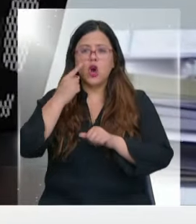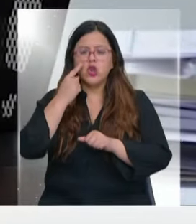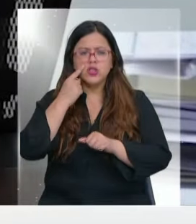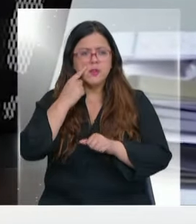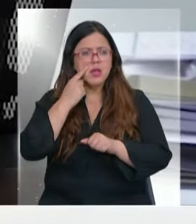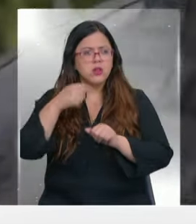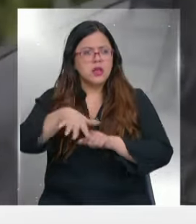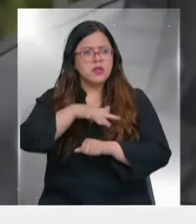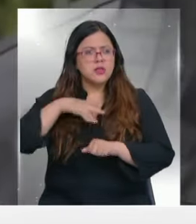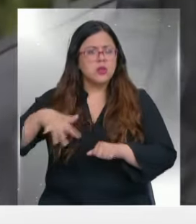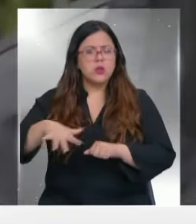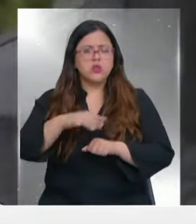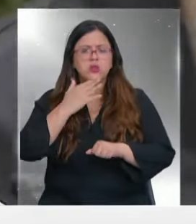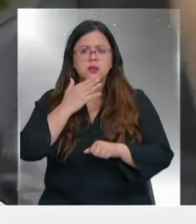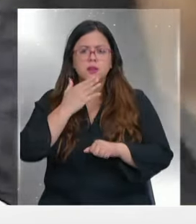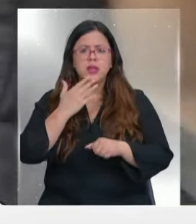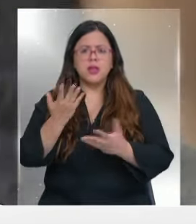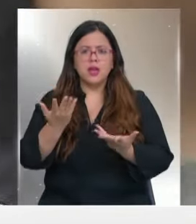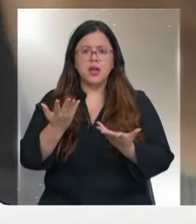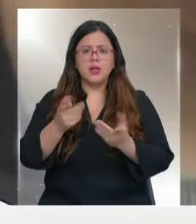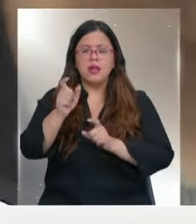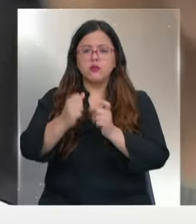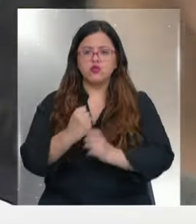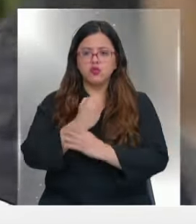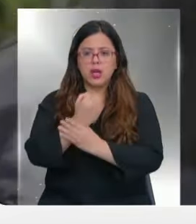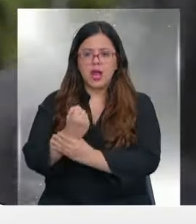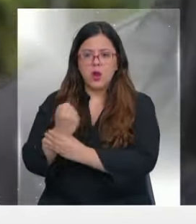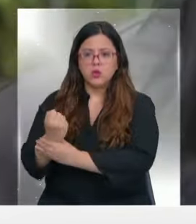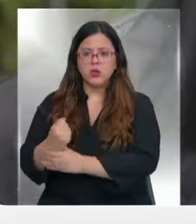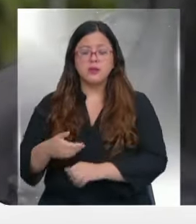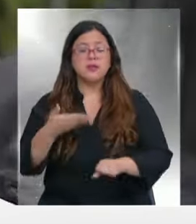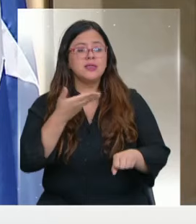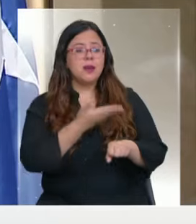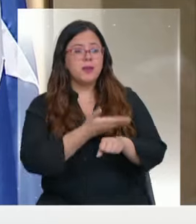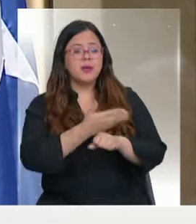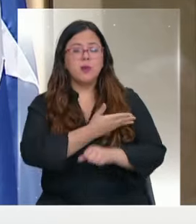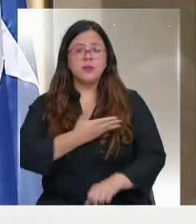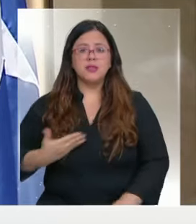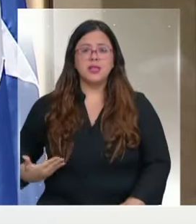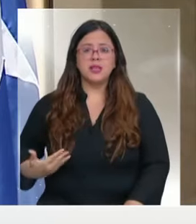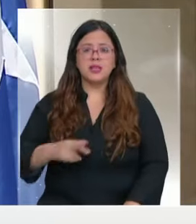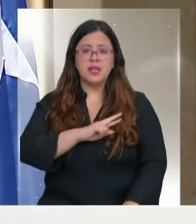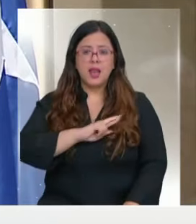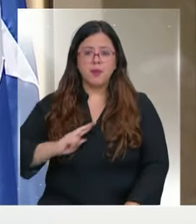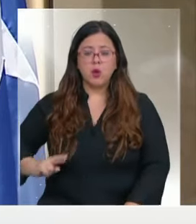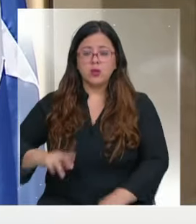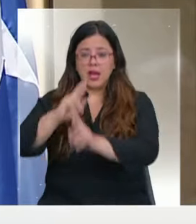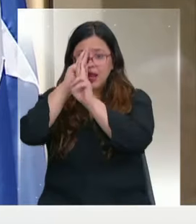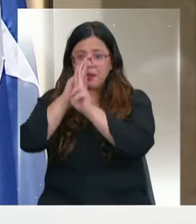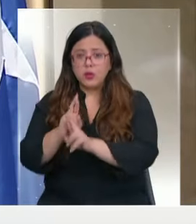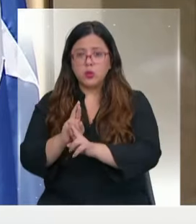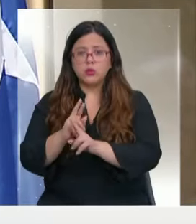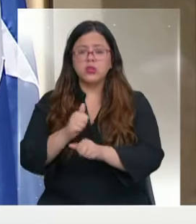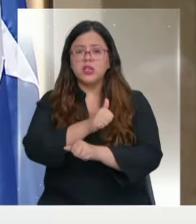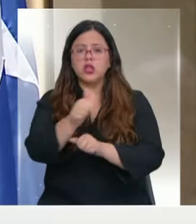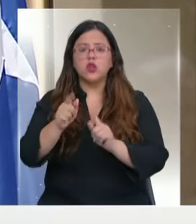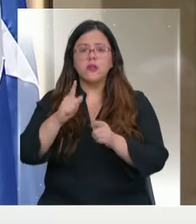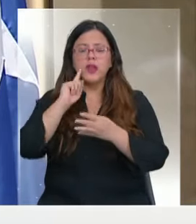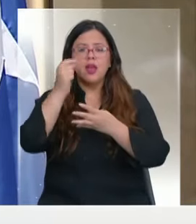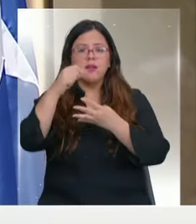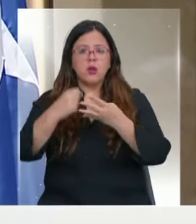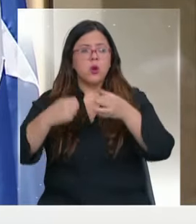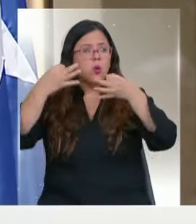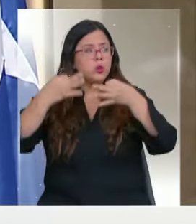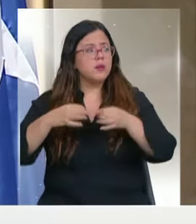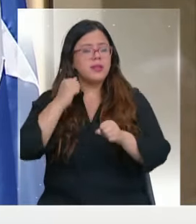conocimiento de los hechos y el de sus máximos colaboradores. Le hemos pedido al presidente de la República respetuosamente que todos sean evaluados en función de